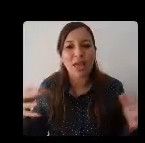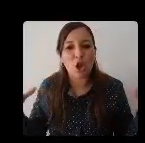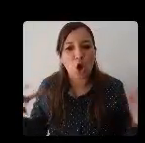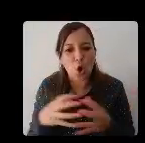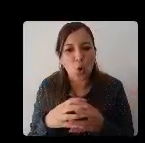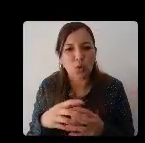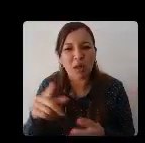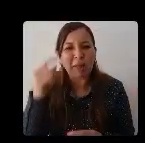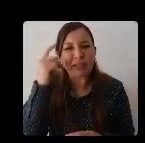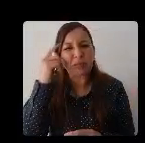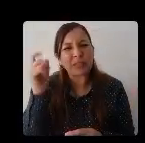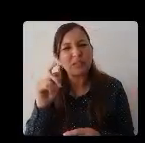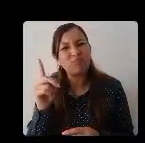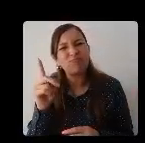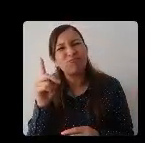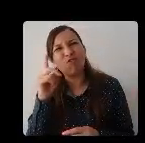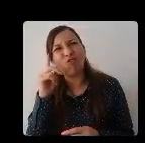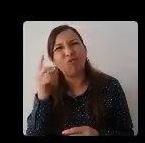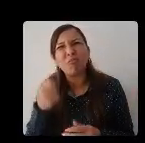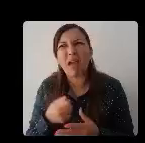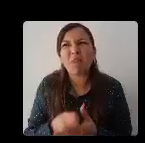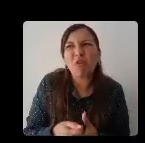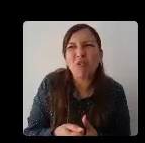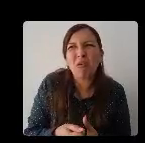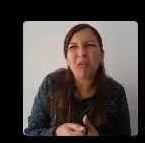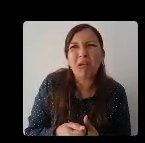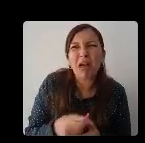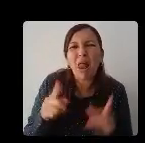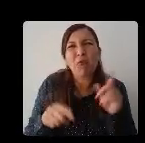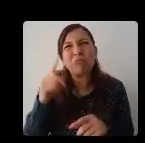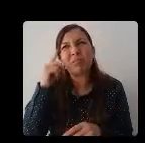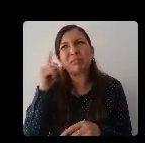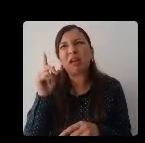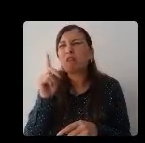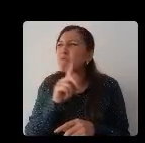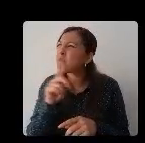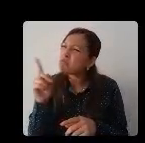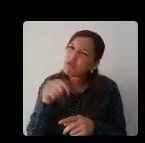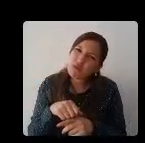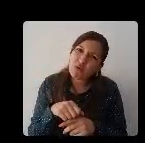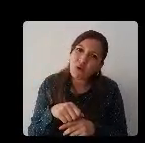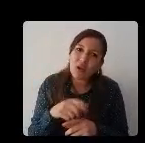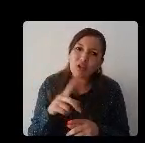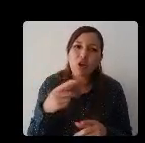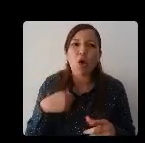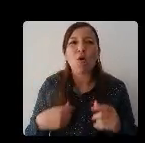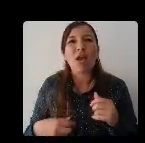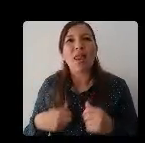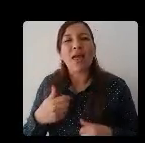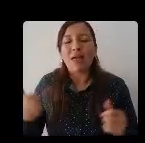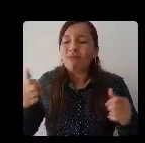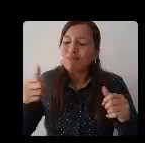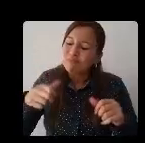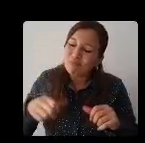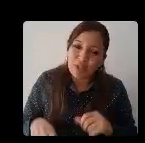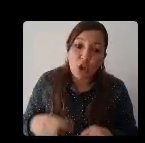el compromiso, es tarea de todos, seguir cuidando y les recomiendo, ¿no? A seguir cuidando sus recursos naturales que tienen, porque hay